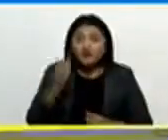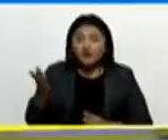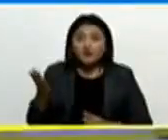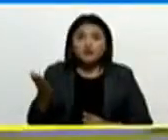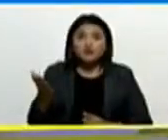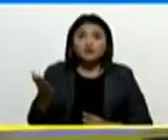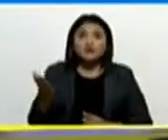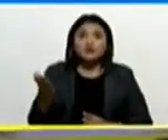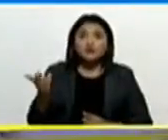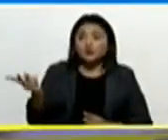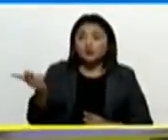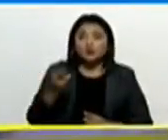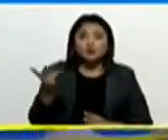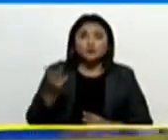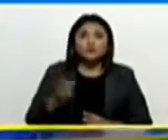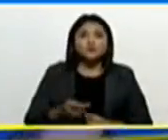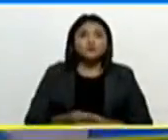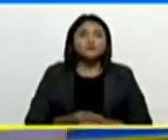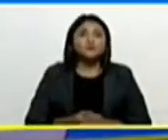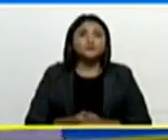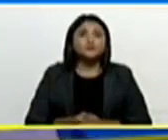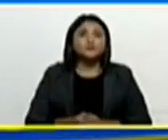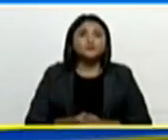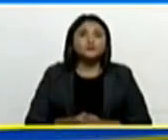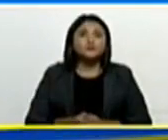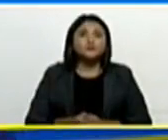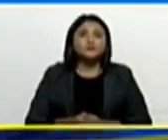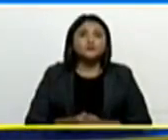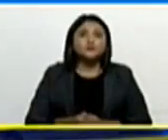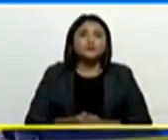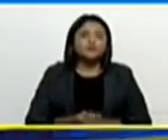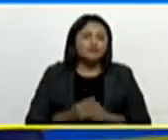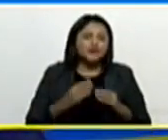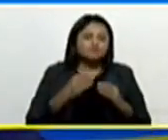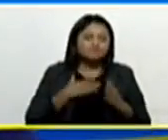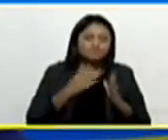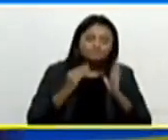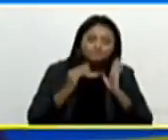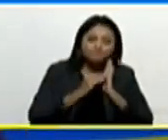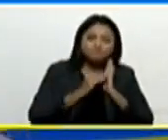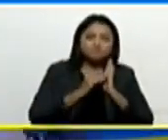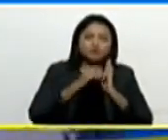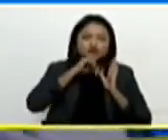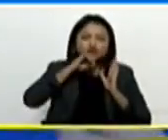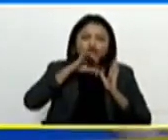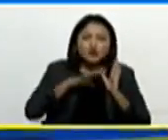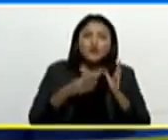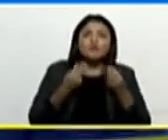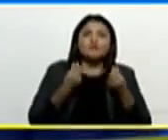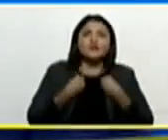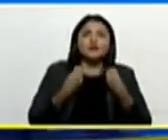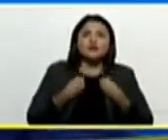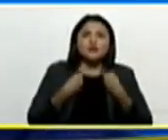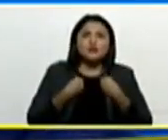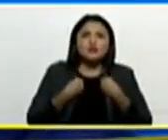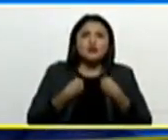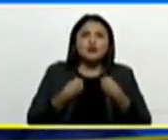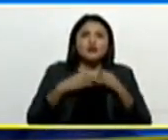sentimos nuestro, son parte de nuestra historia, son parte de nuestra vida, son parte de nuestra